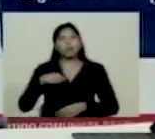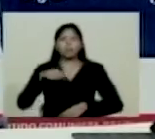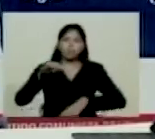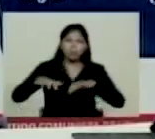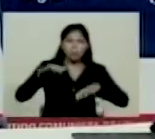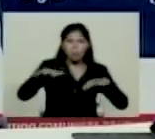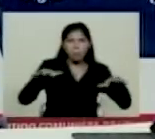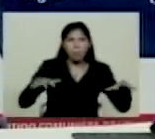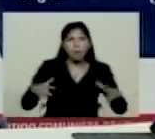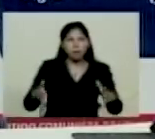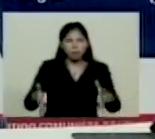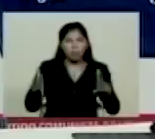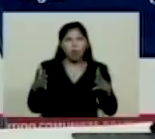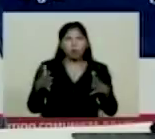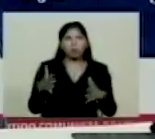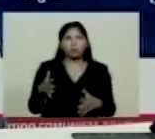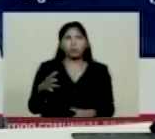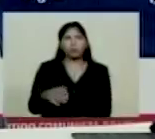Arrasamos.